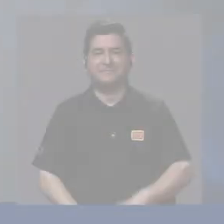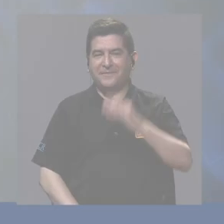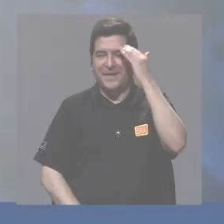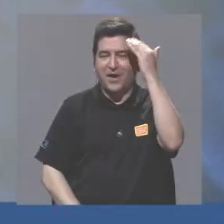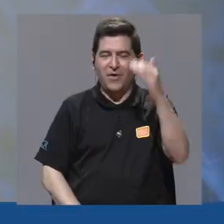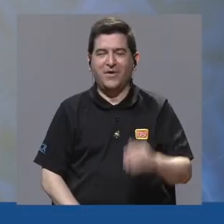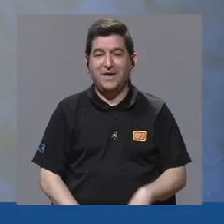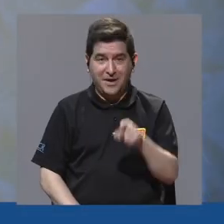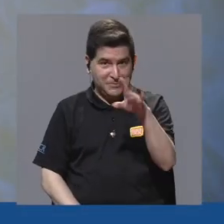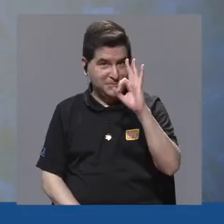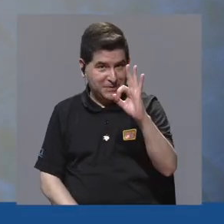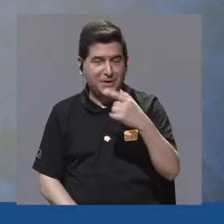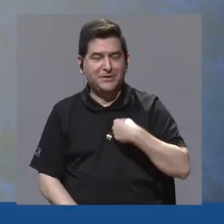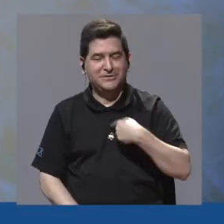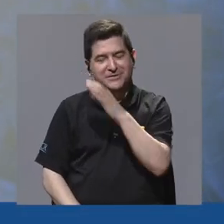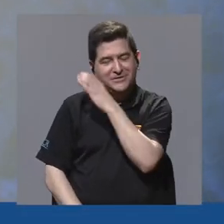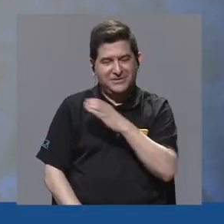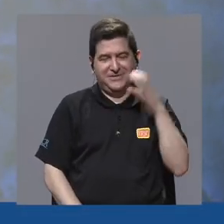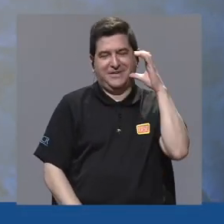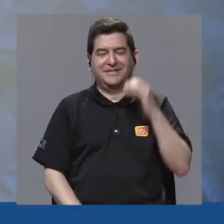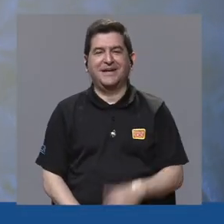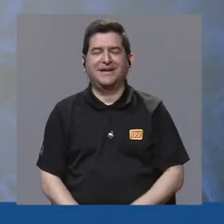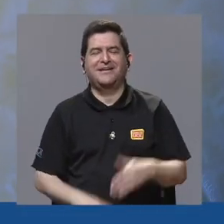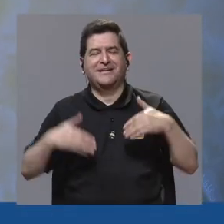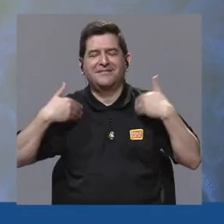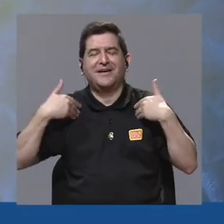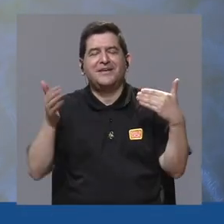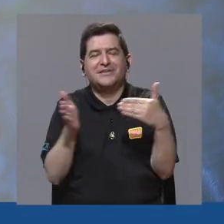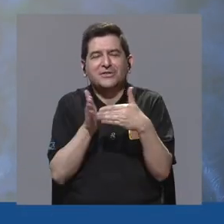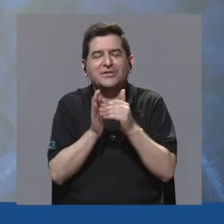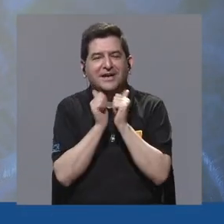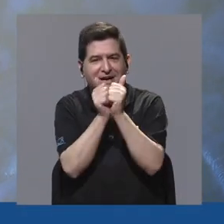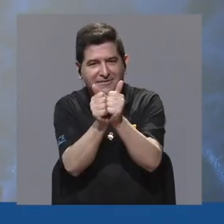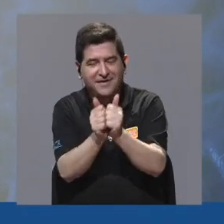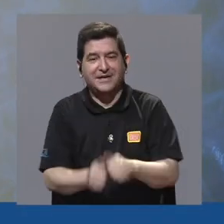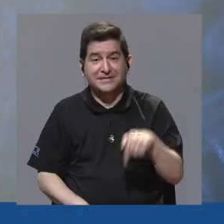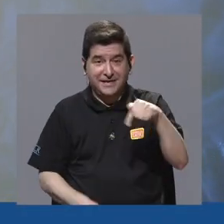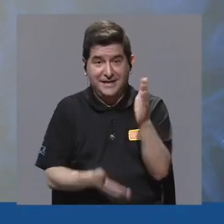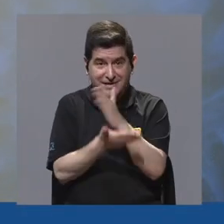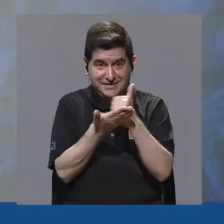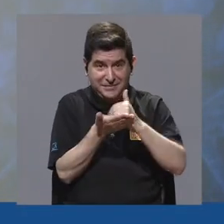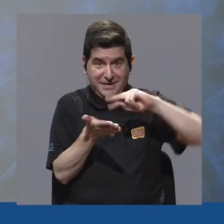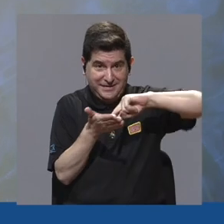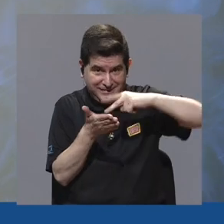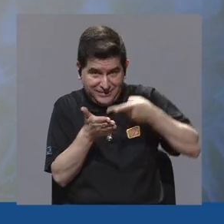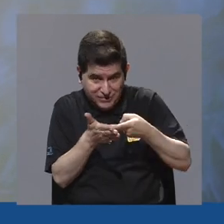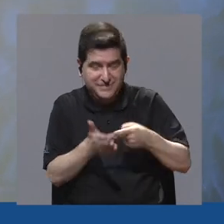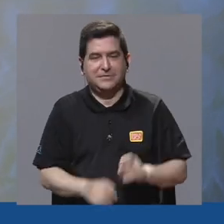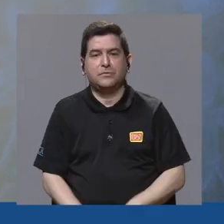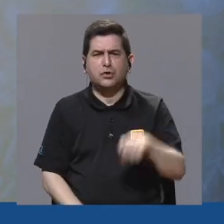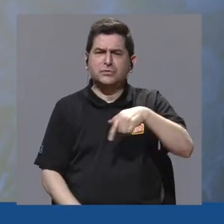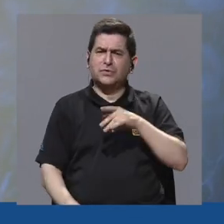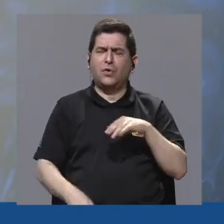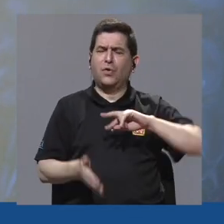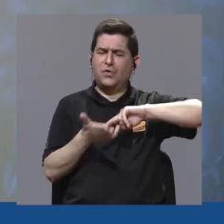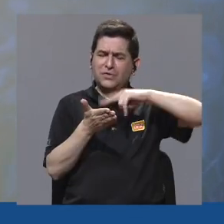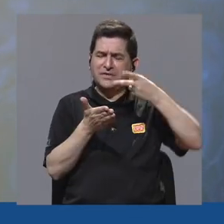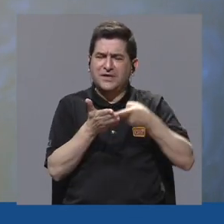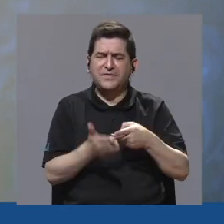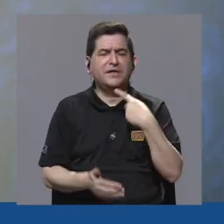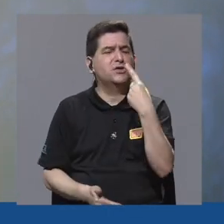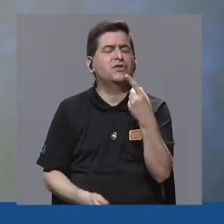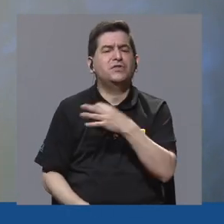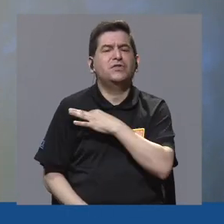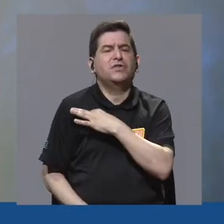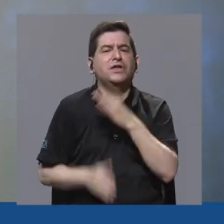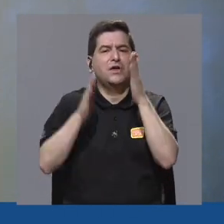Hola, ¿qué tal? Soy Catalina Lau y me alegra estar de nuevo con ustedes en este segmento de conceptos. Hoy vamos a definir lo que dijo